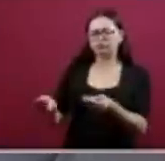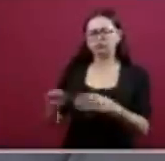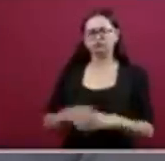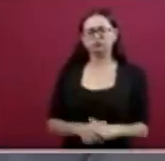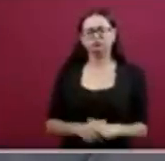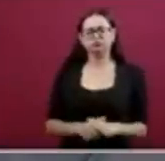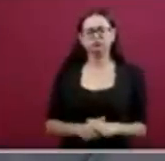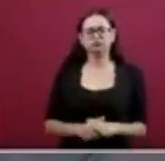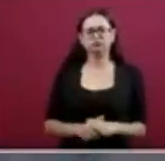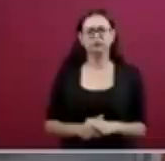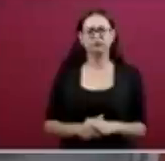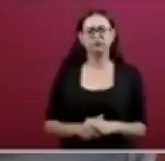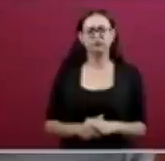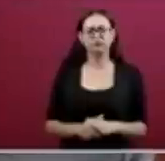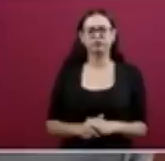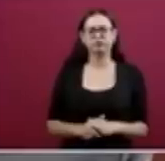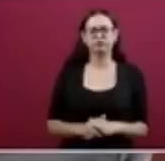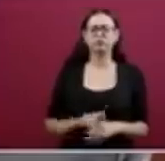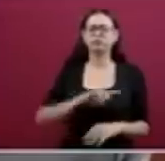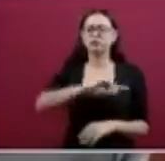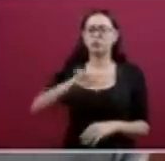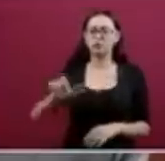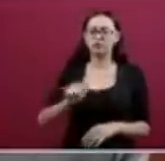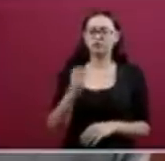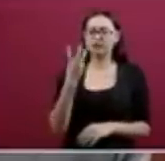se dejan 3 meses